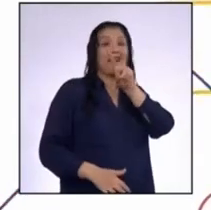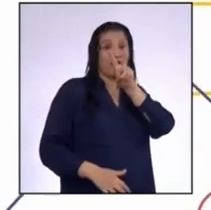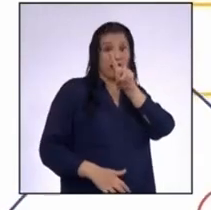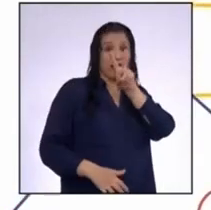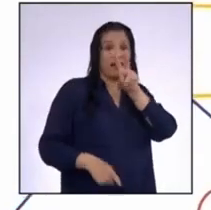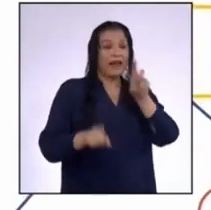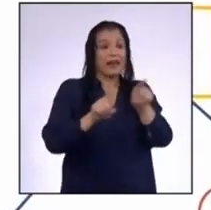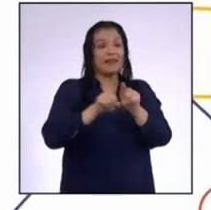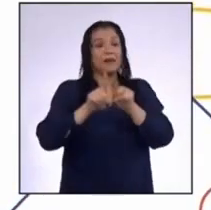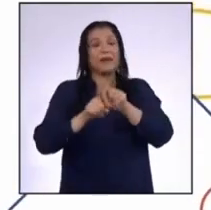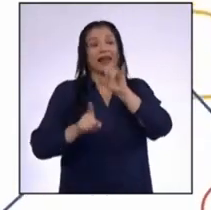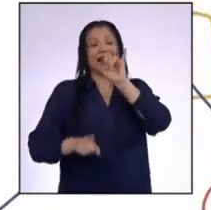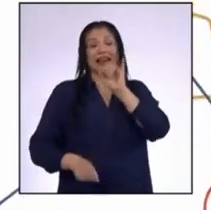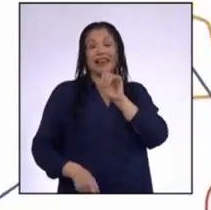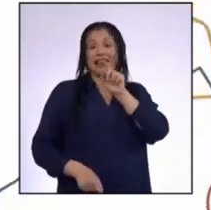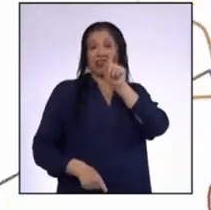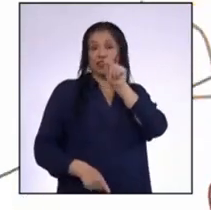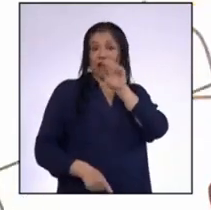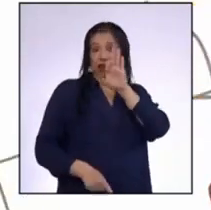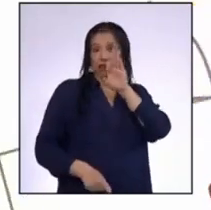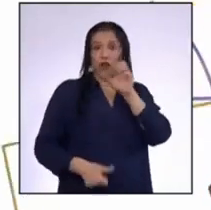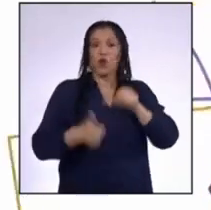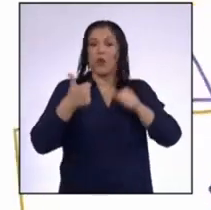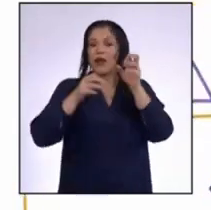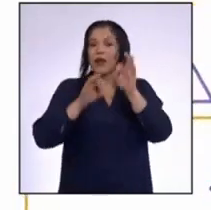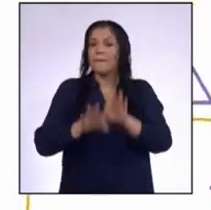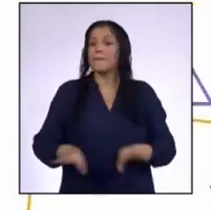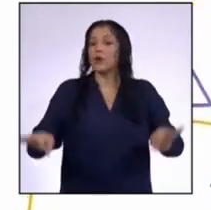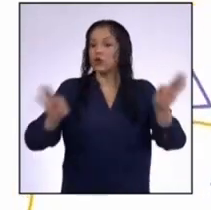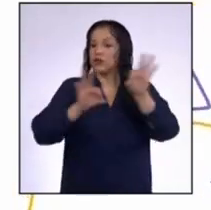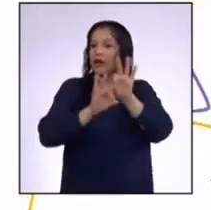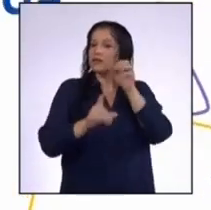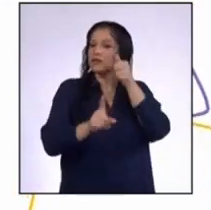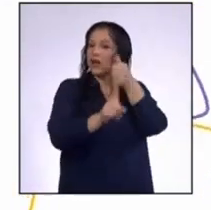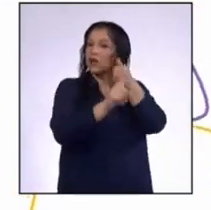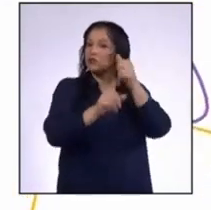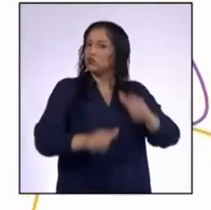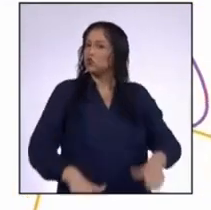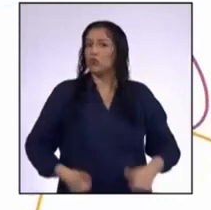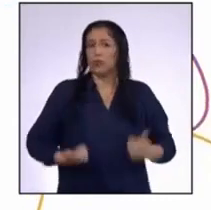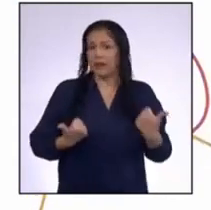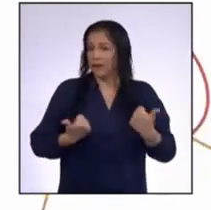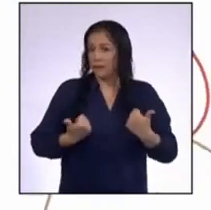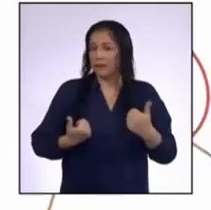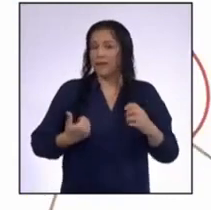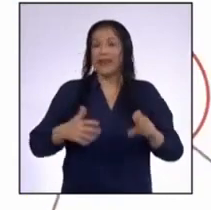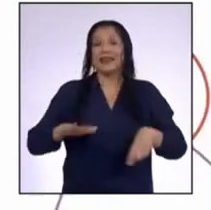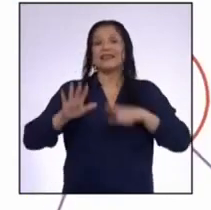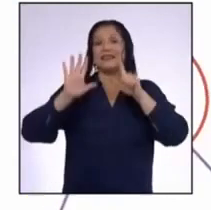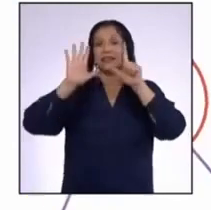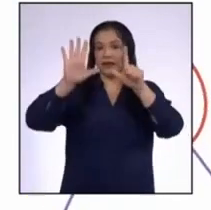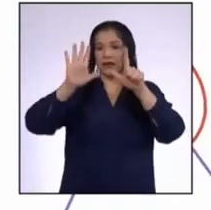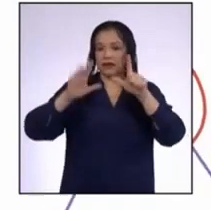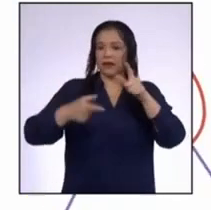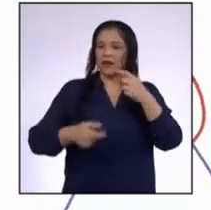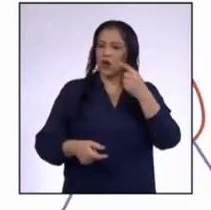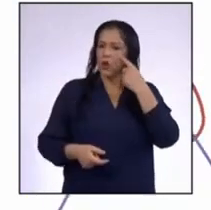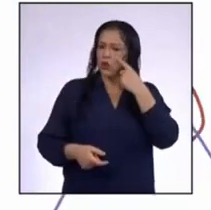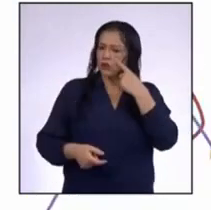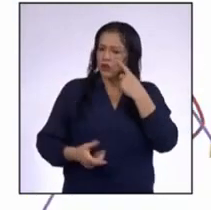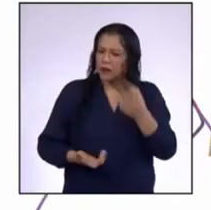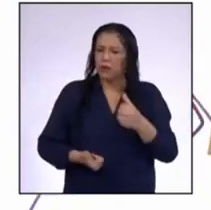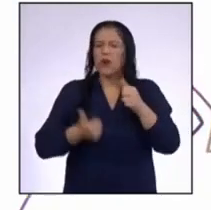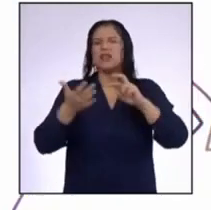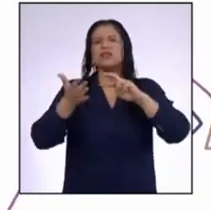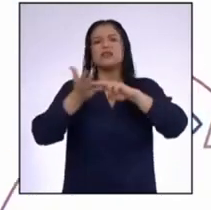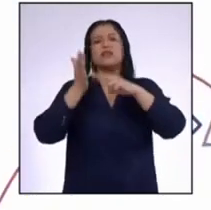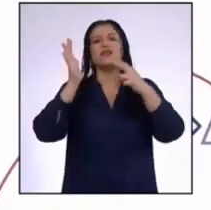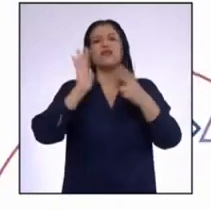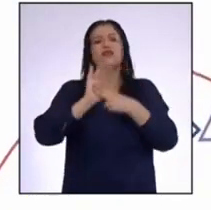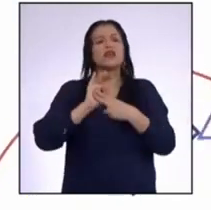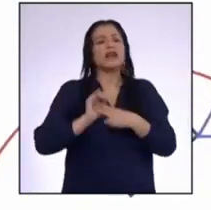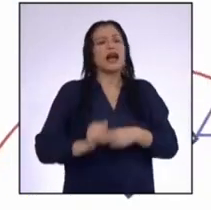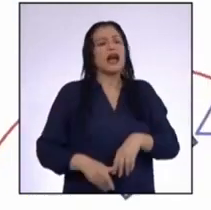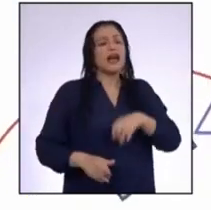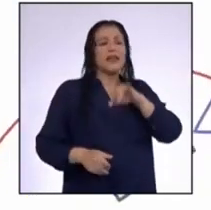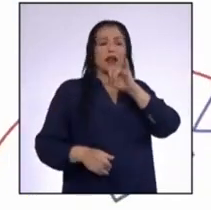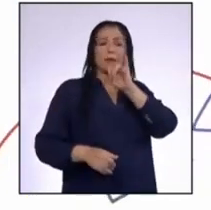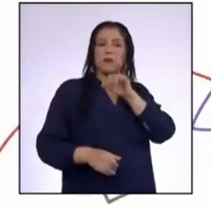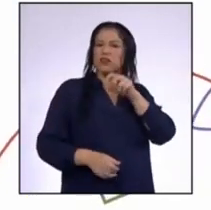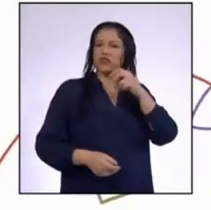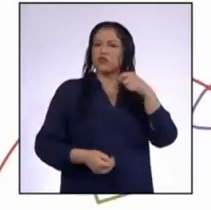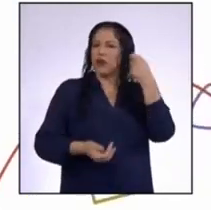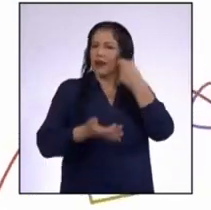del ITF y su importancia en la vida cotidiana. 7. Reconoceremos el significado del impuesto a la renta